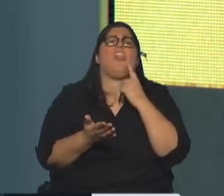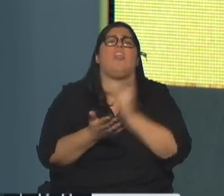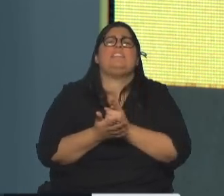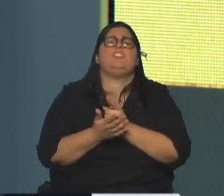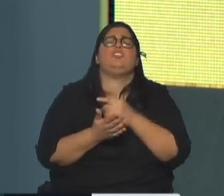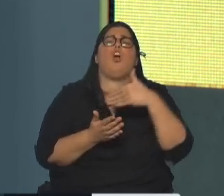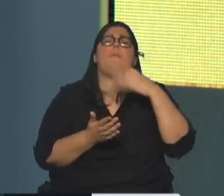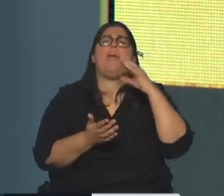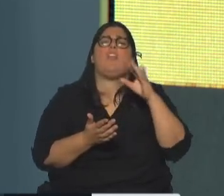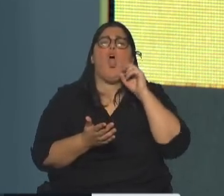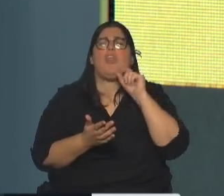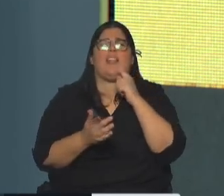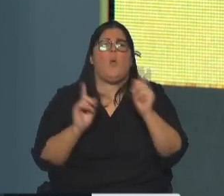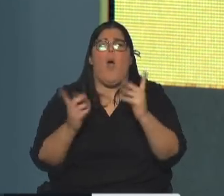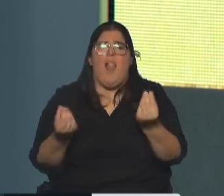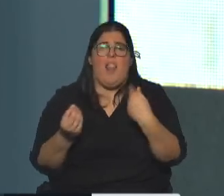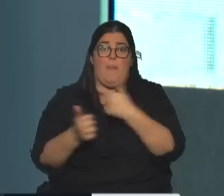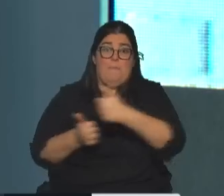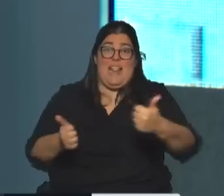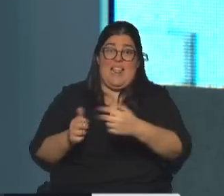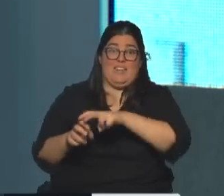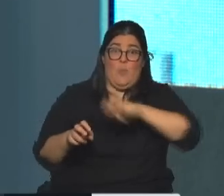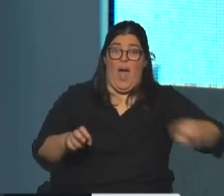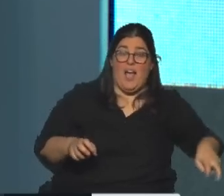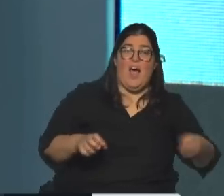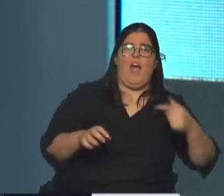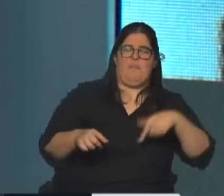retira por un lado, pero quiere mantener su hegemonía, y los jugadores